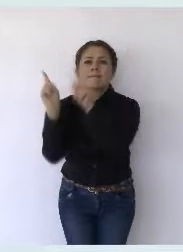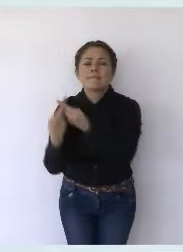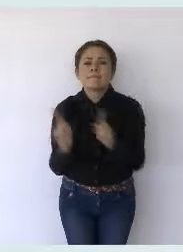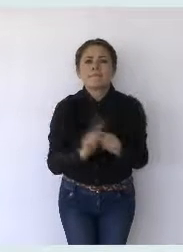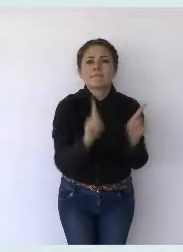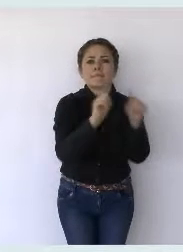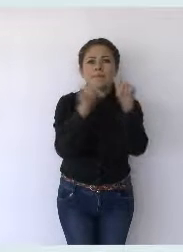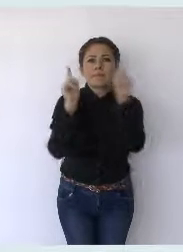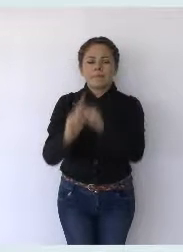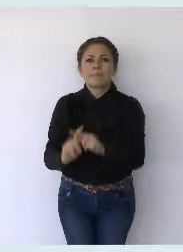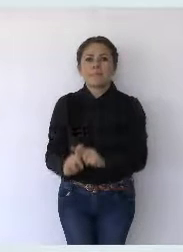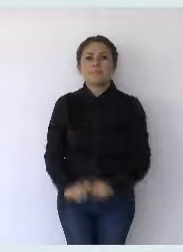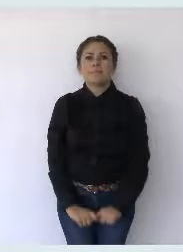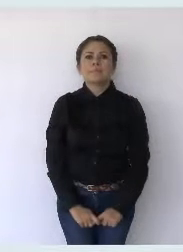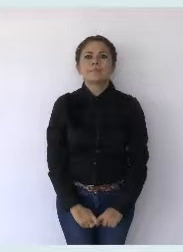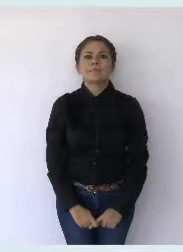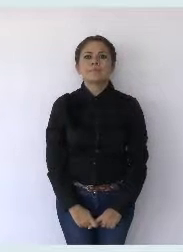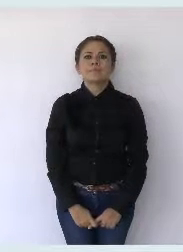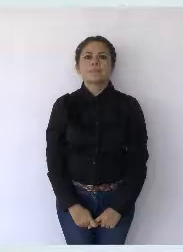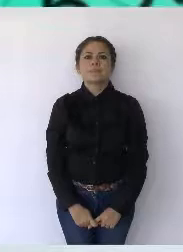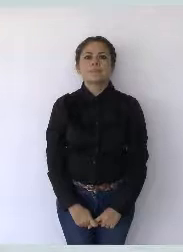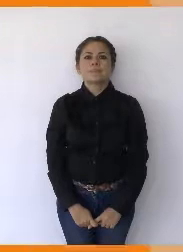tipos.